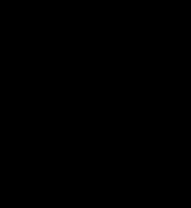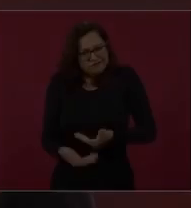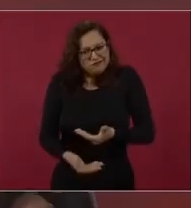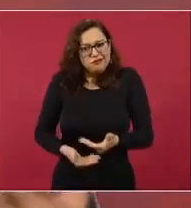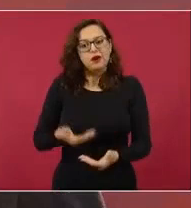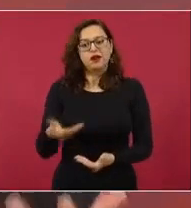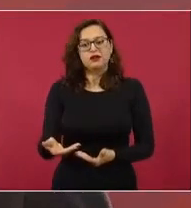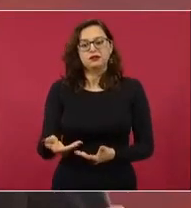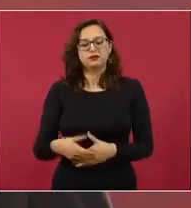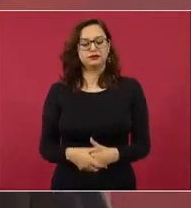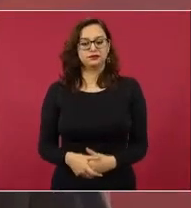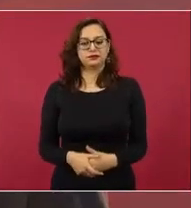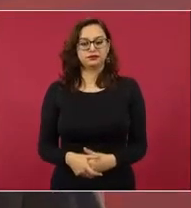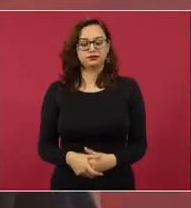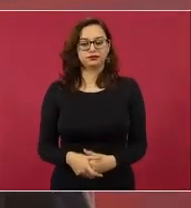pero